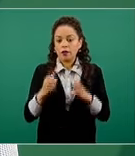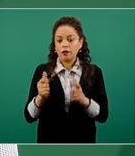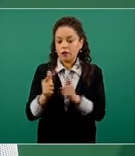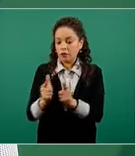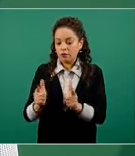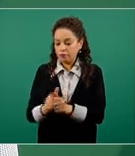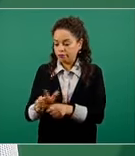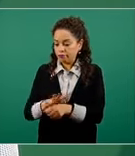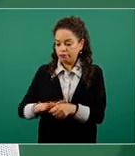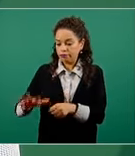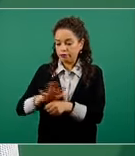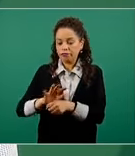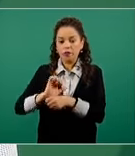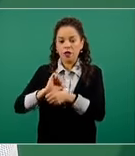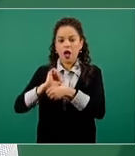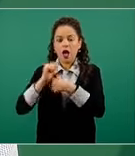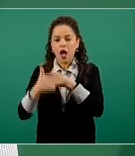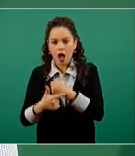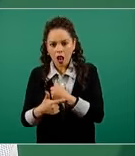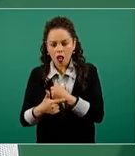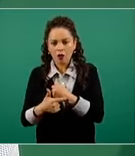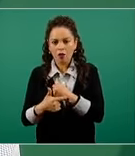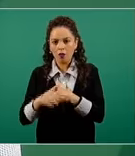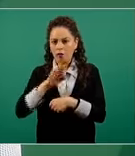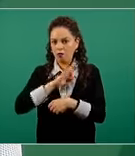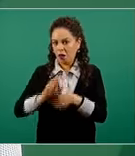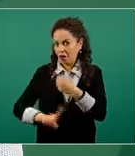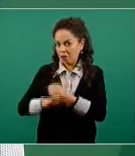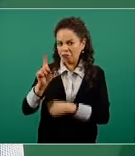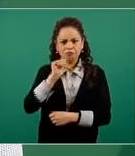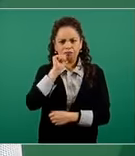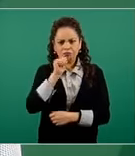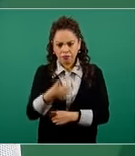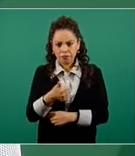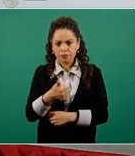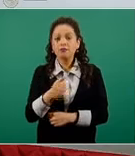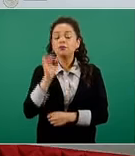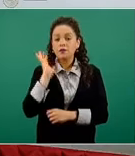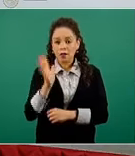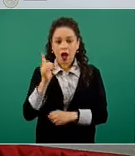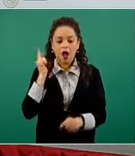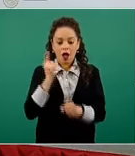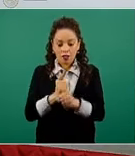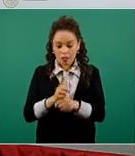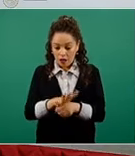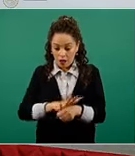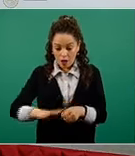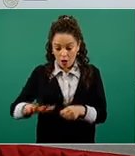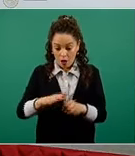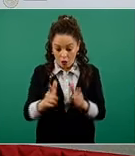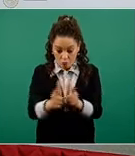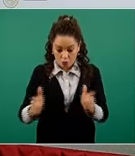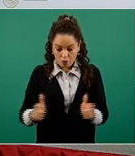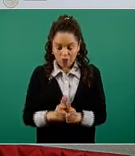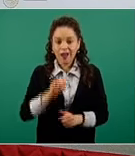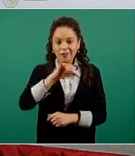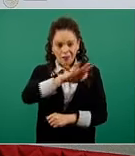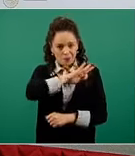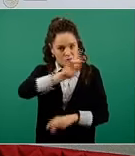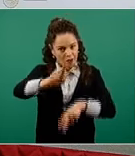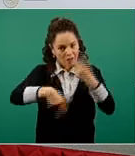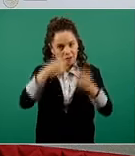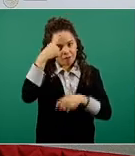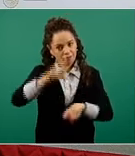de contraindicaciones absolutas o relativas, más bien están identificadas como un grupo que puede recibir la vacuna